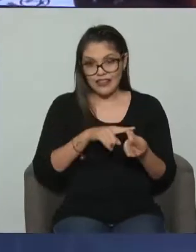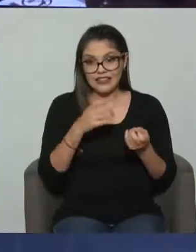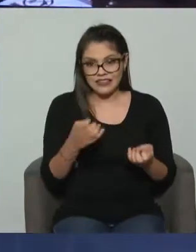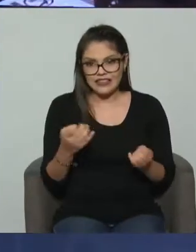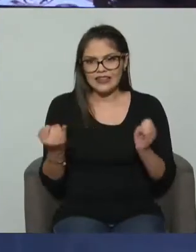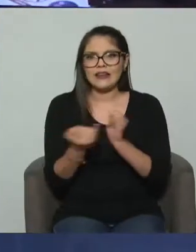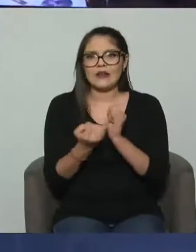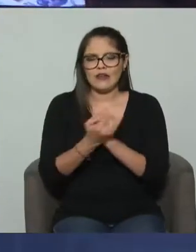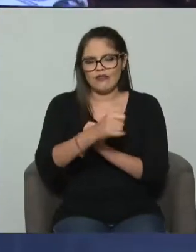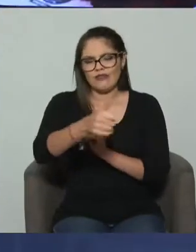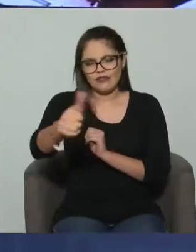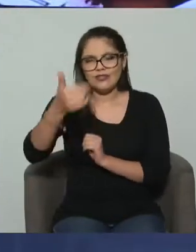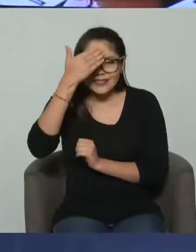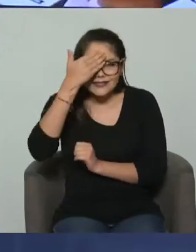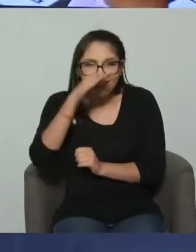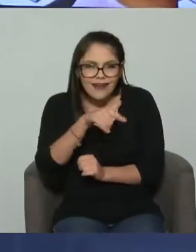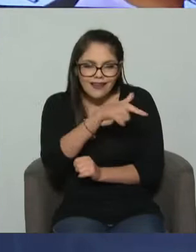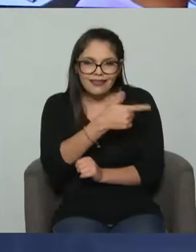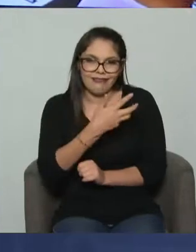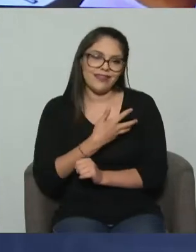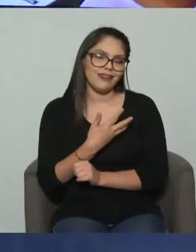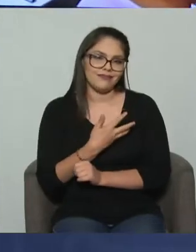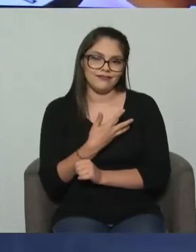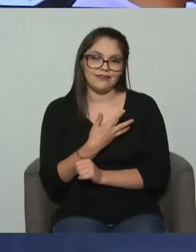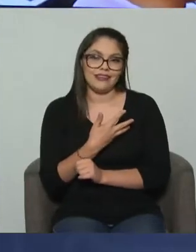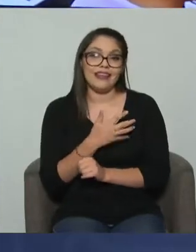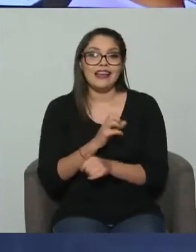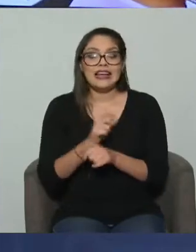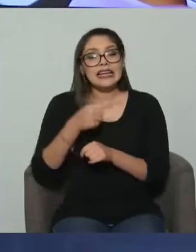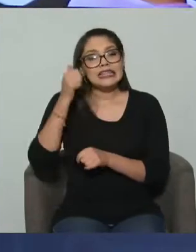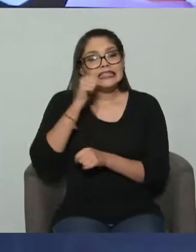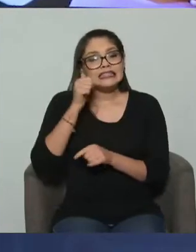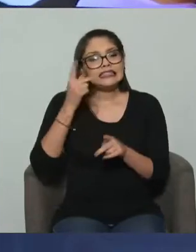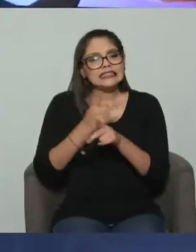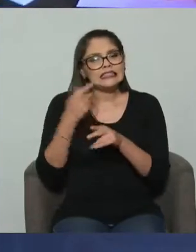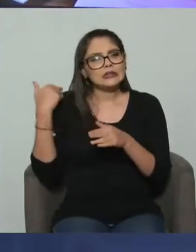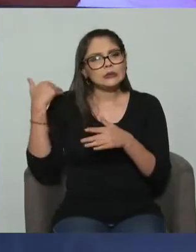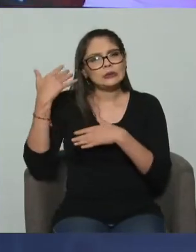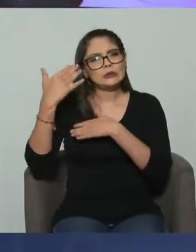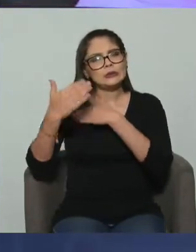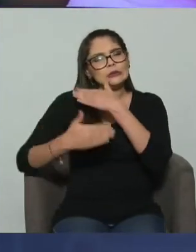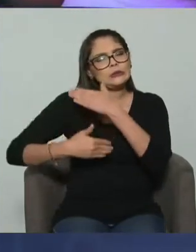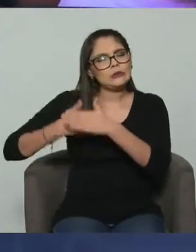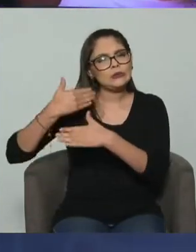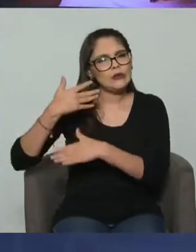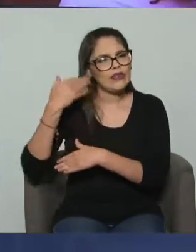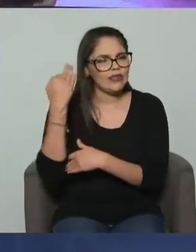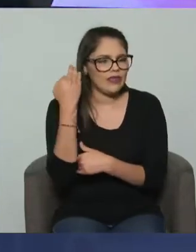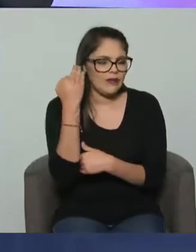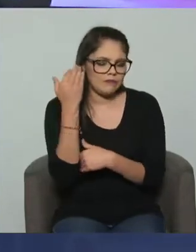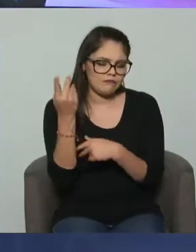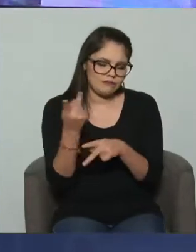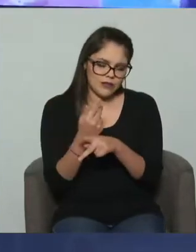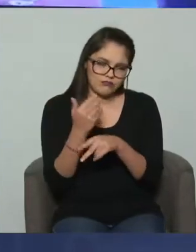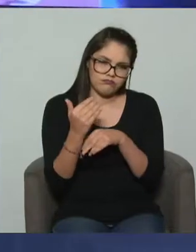pensamos que nuestros niños no se dan cuenta de las cosas, es el peor error que podemos